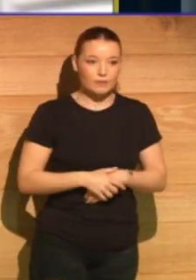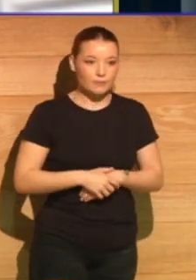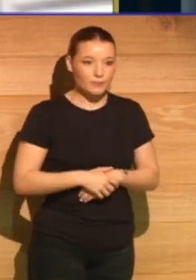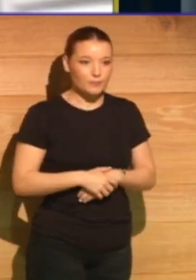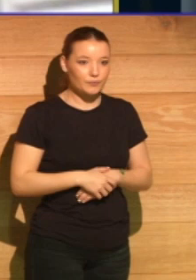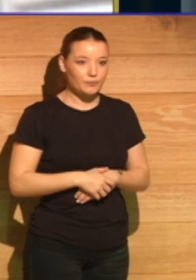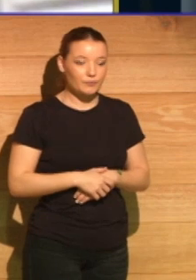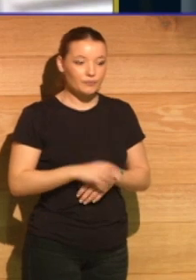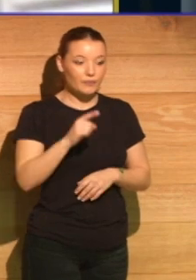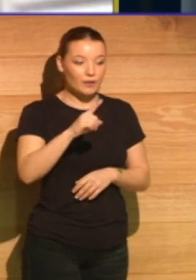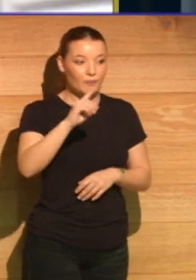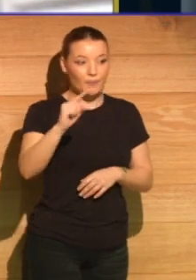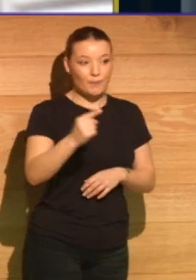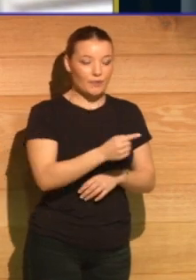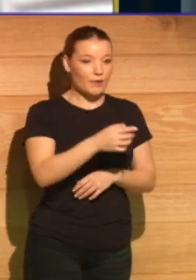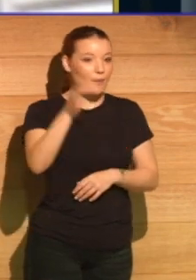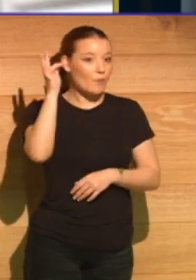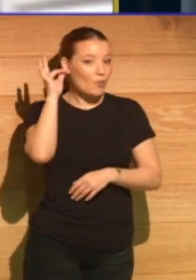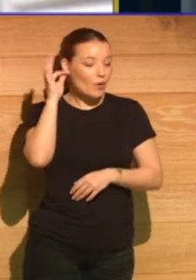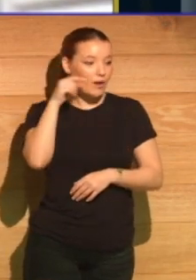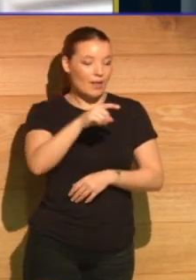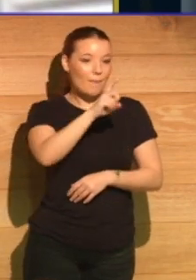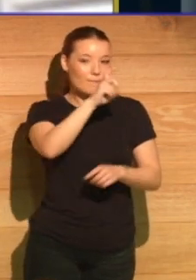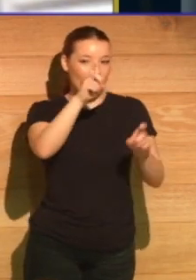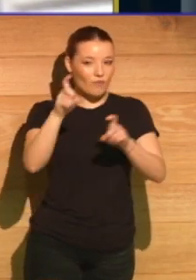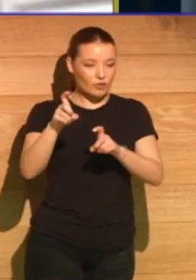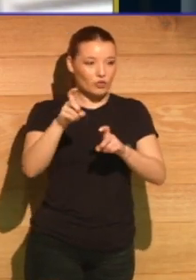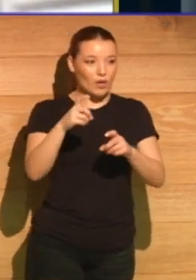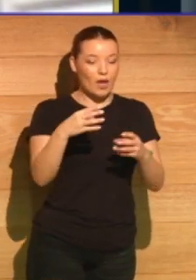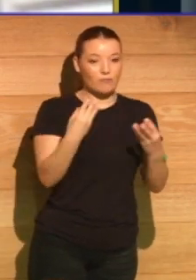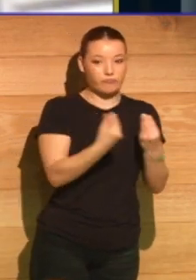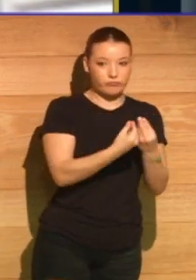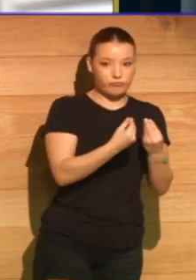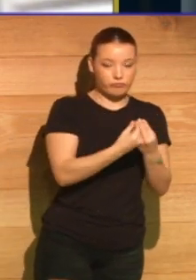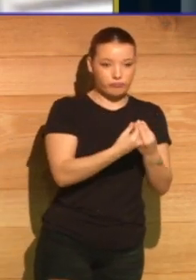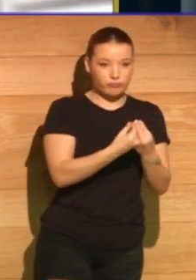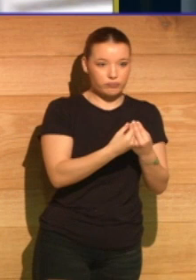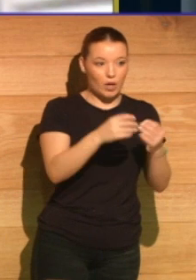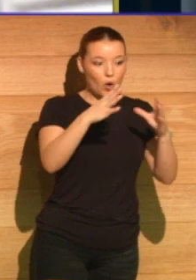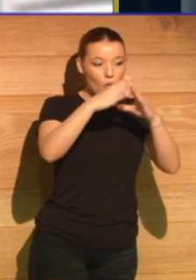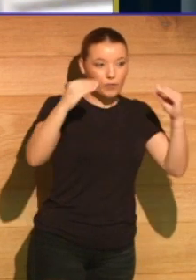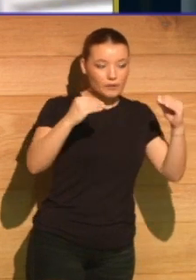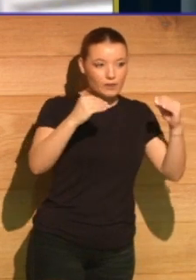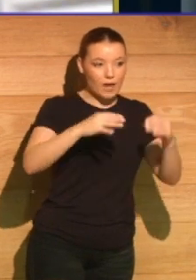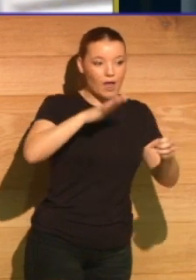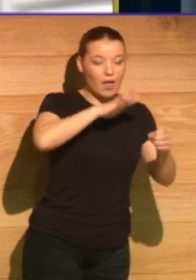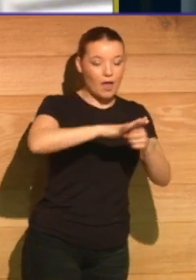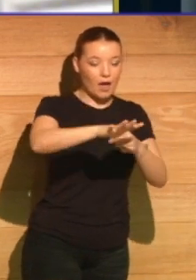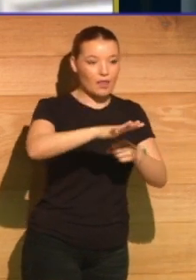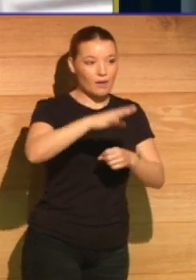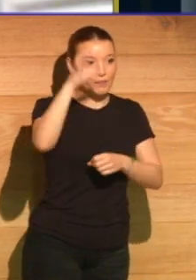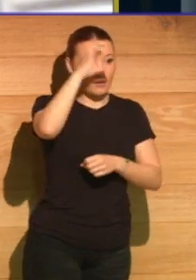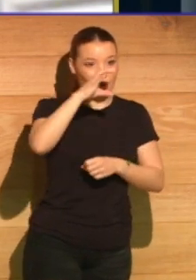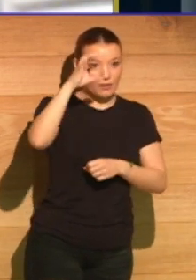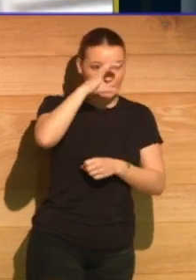mujer en convertirse en profesora agregada de universidad en el área de ciencias físicas. Aquello era en